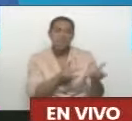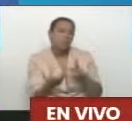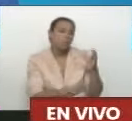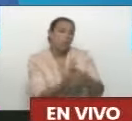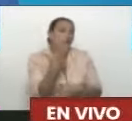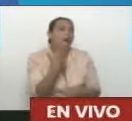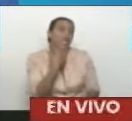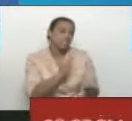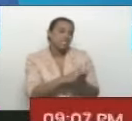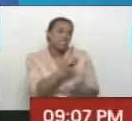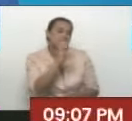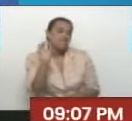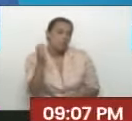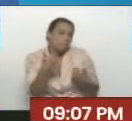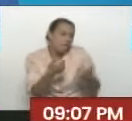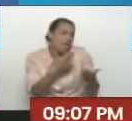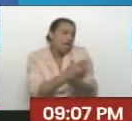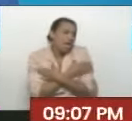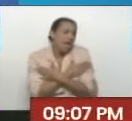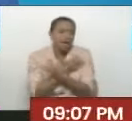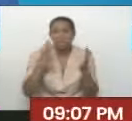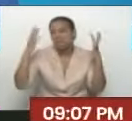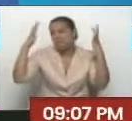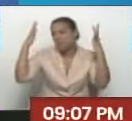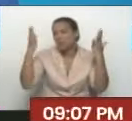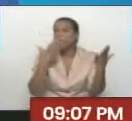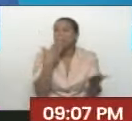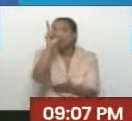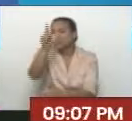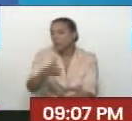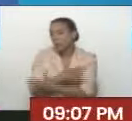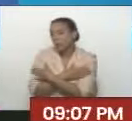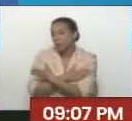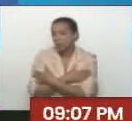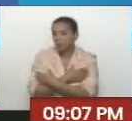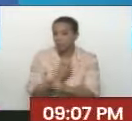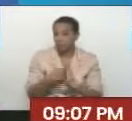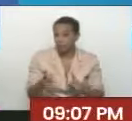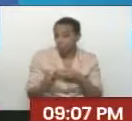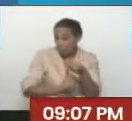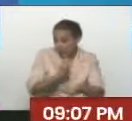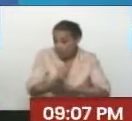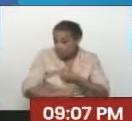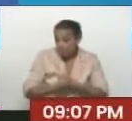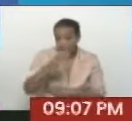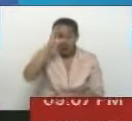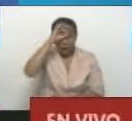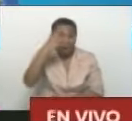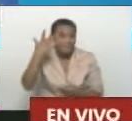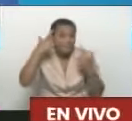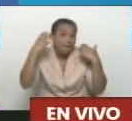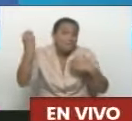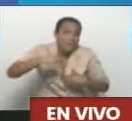Está bien, 100, está bien, muy bien, aplauso para quien lo propone. Pero hay que pensar en grande, actuar en